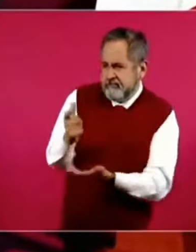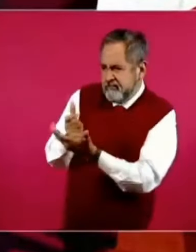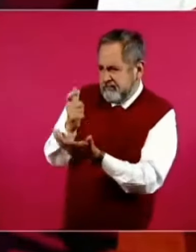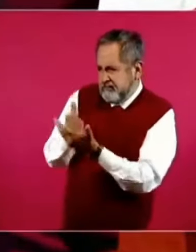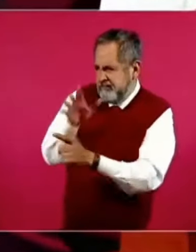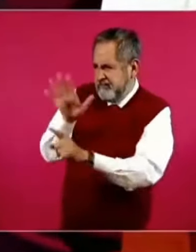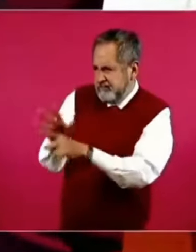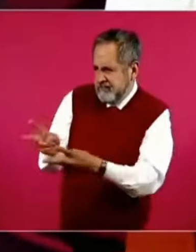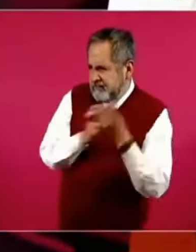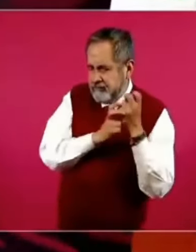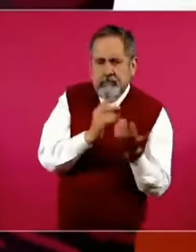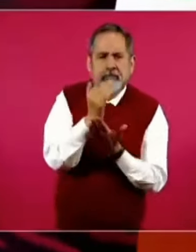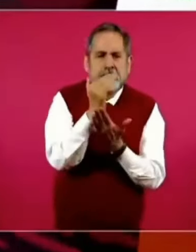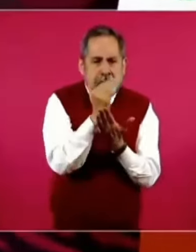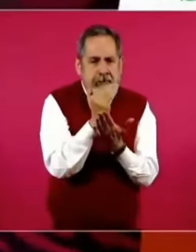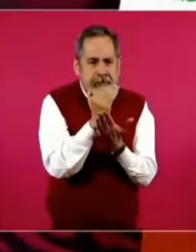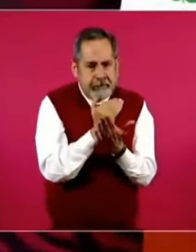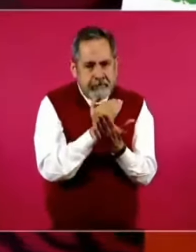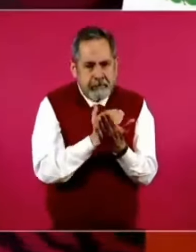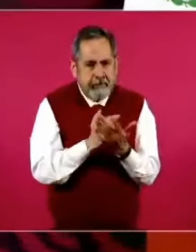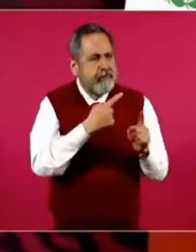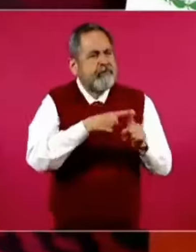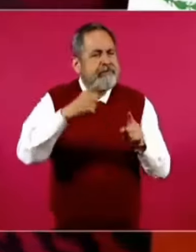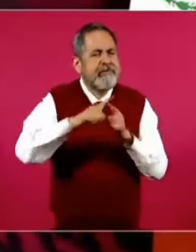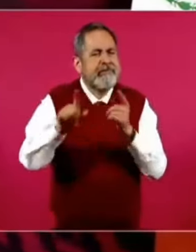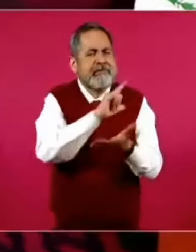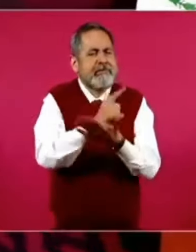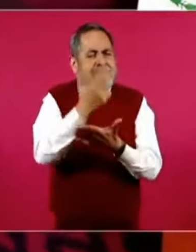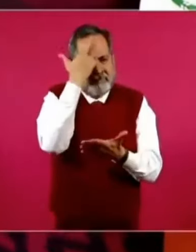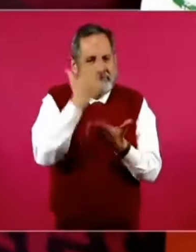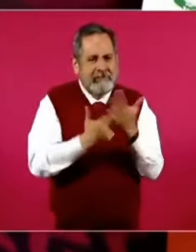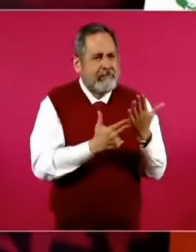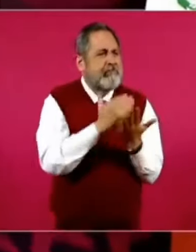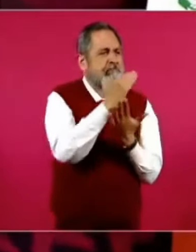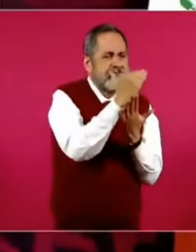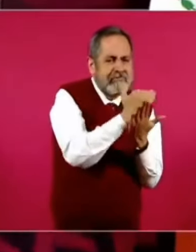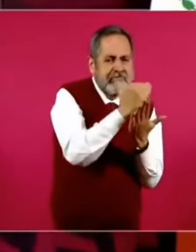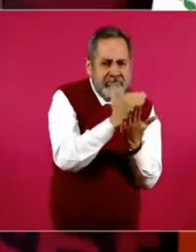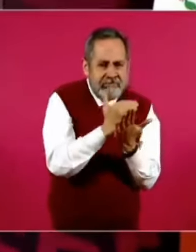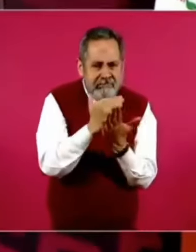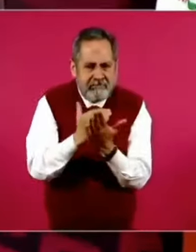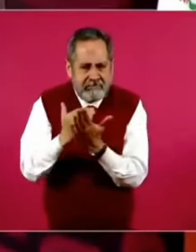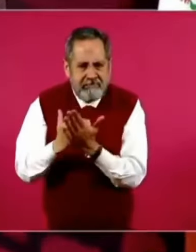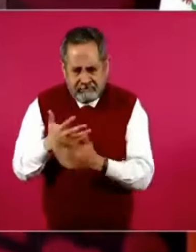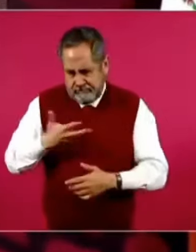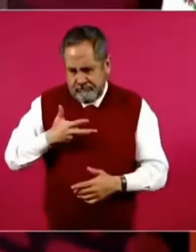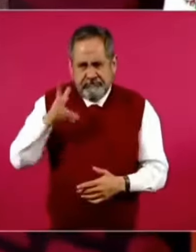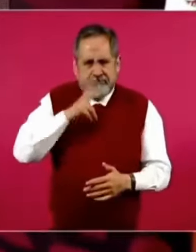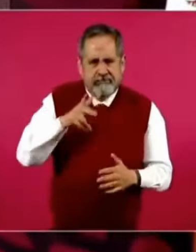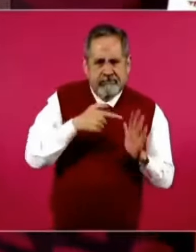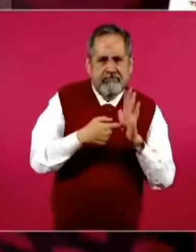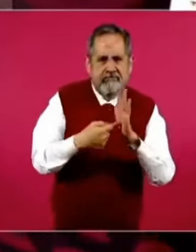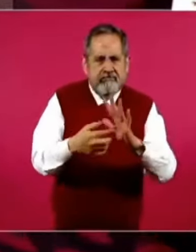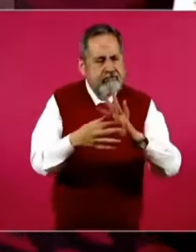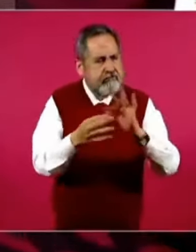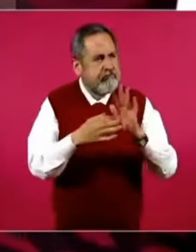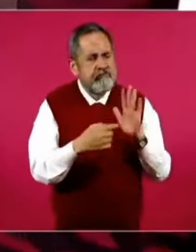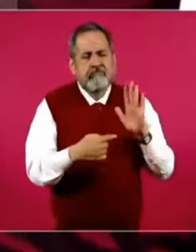todos los delitos, todos, y lo podemos probar.